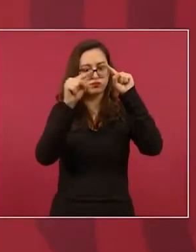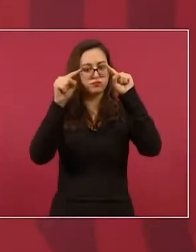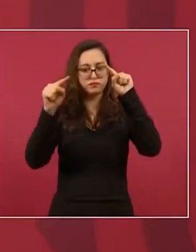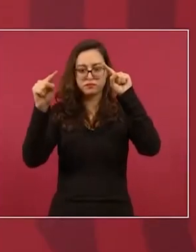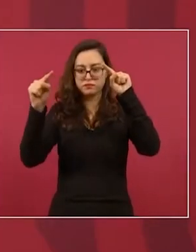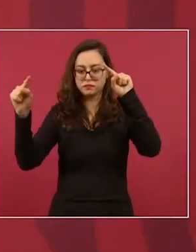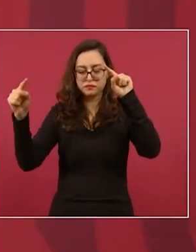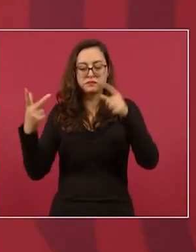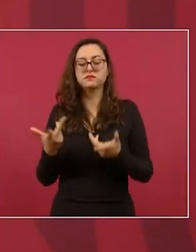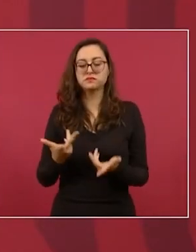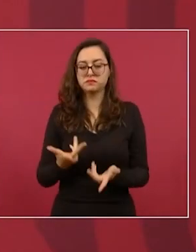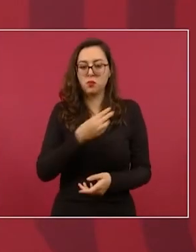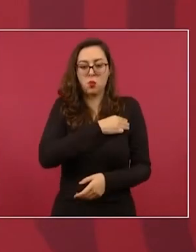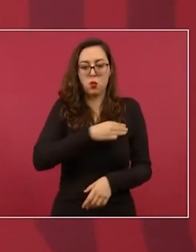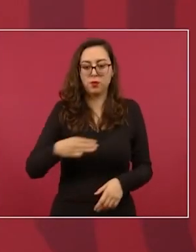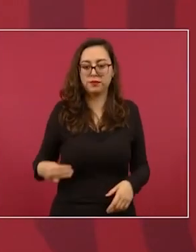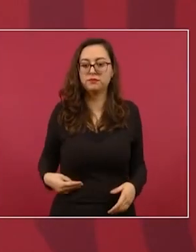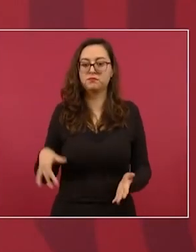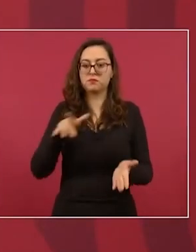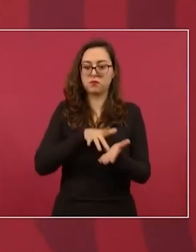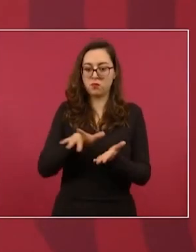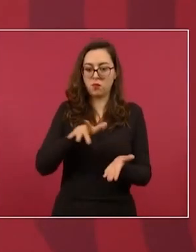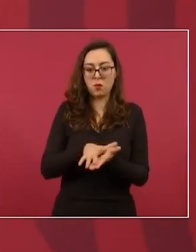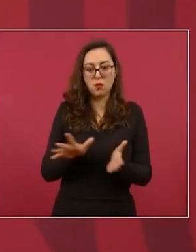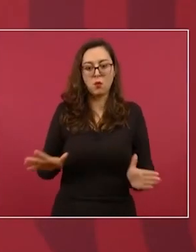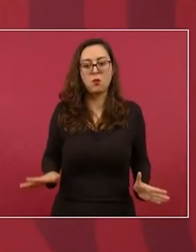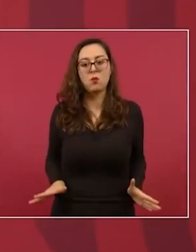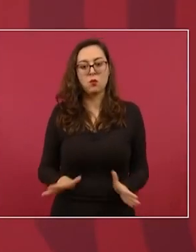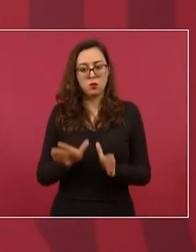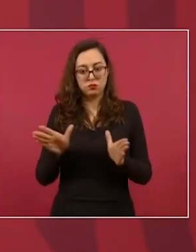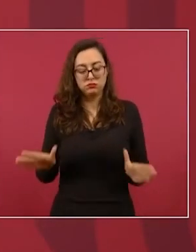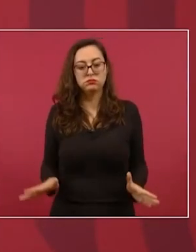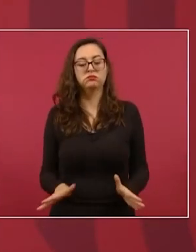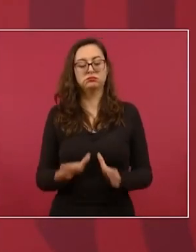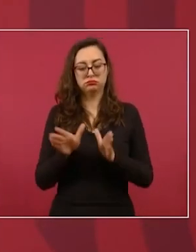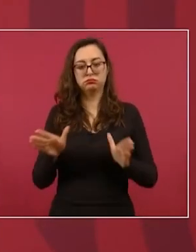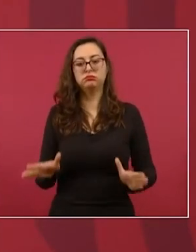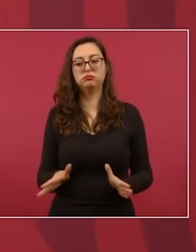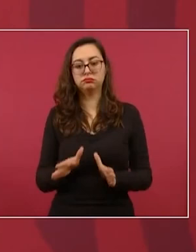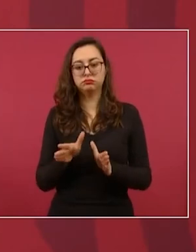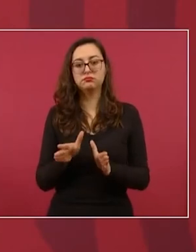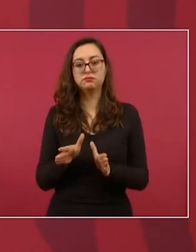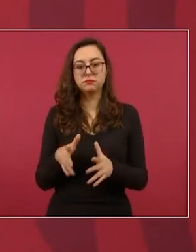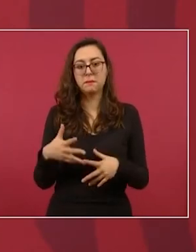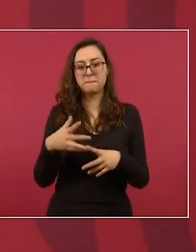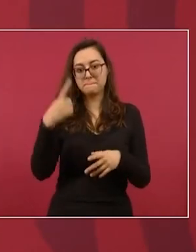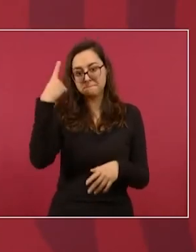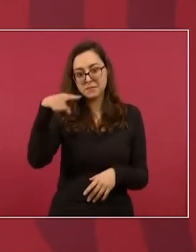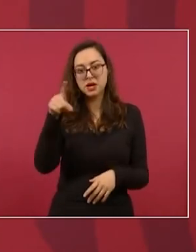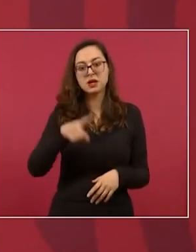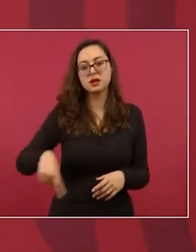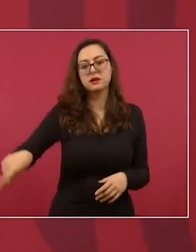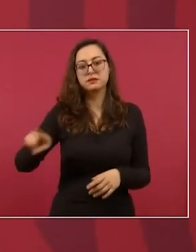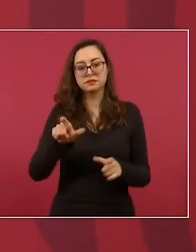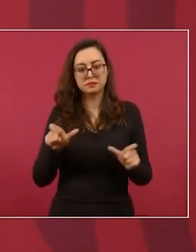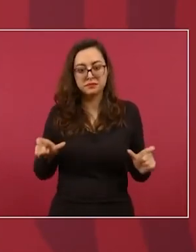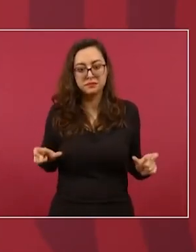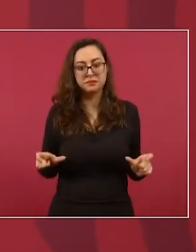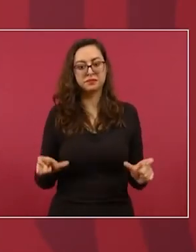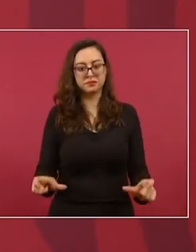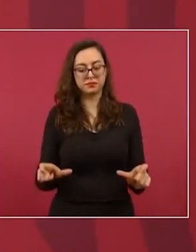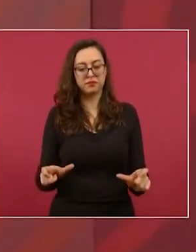Hay proyectos para fortalecer las aduanas,